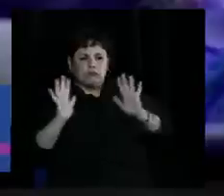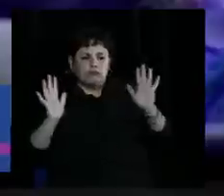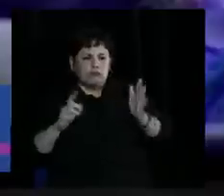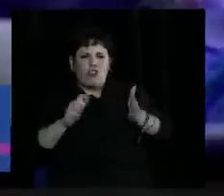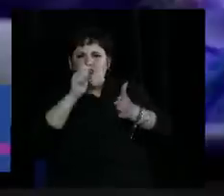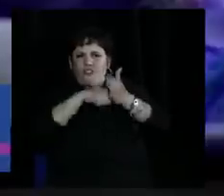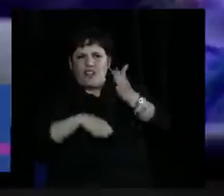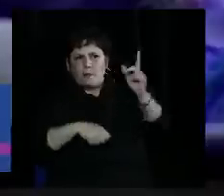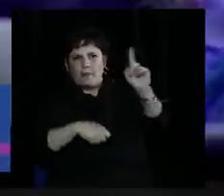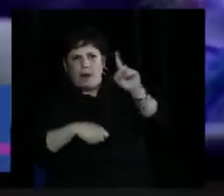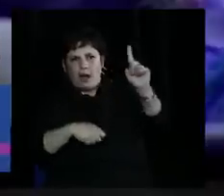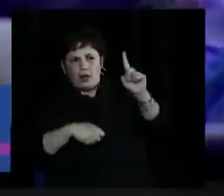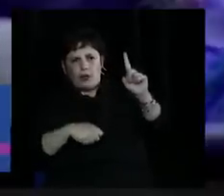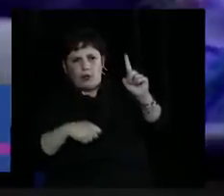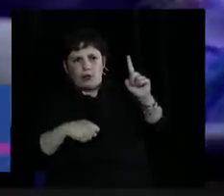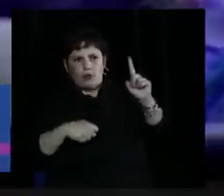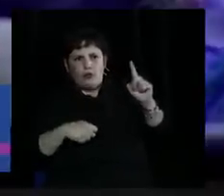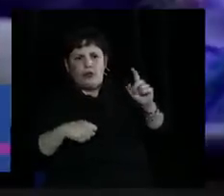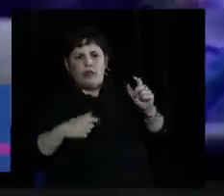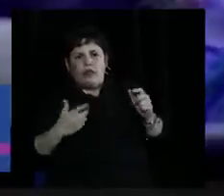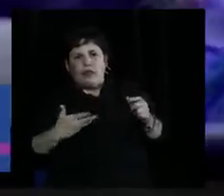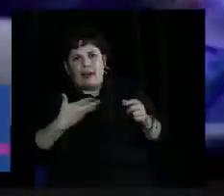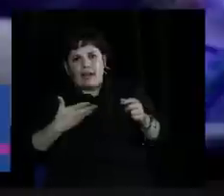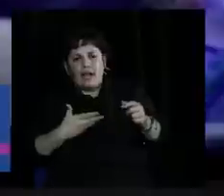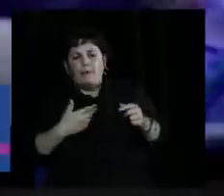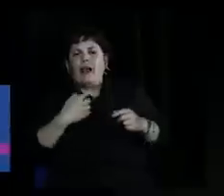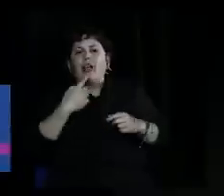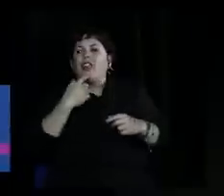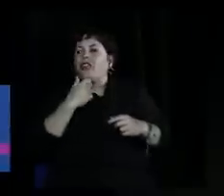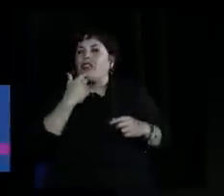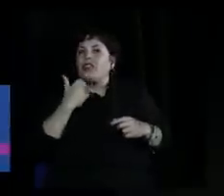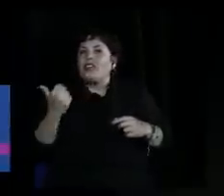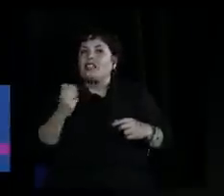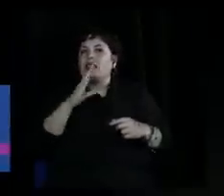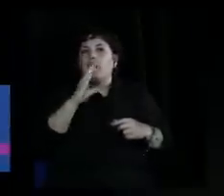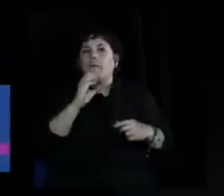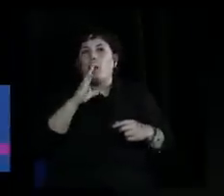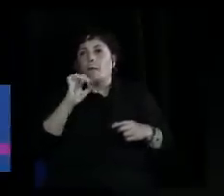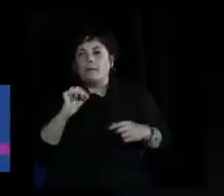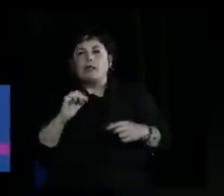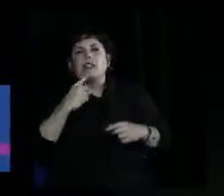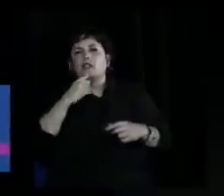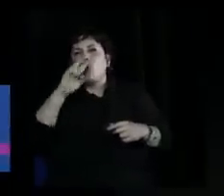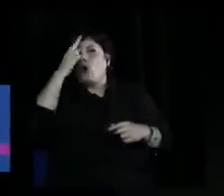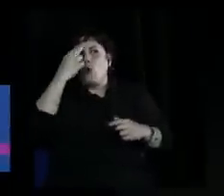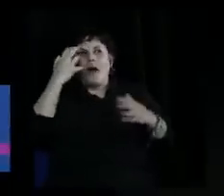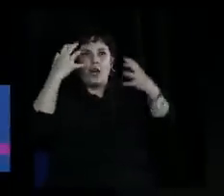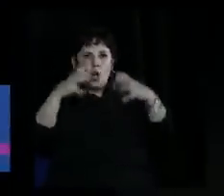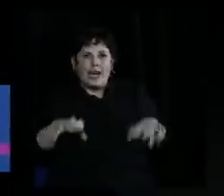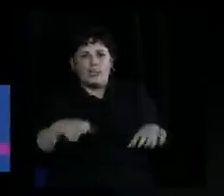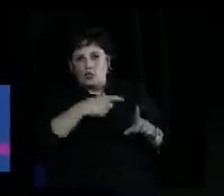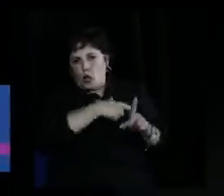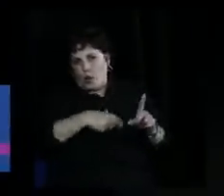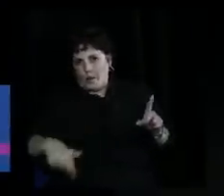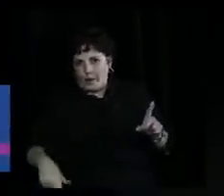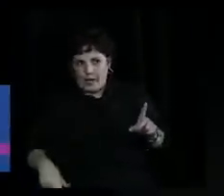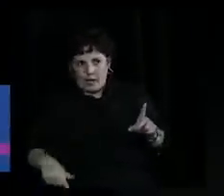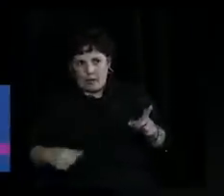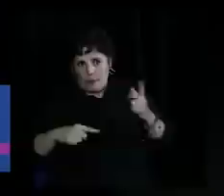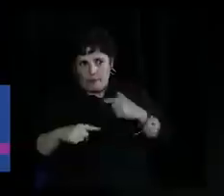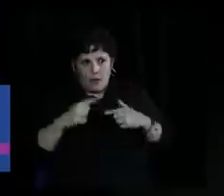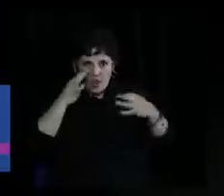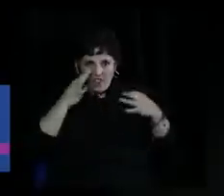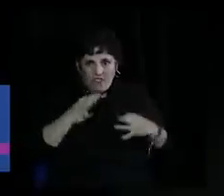firma, algo que ahora reclamaba Lula. Pero lo que dice Poppy es otra cosa, porque Uruguay no quiso como gobierno, sí. Pero es